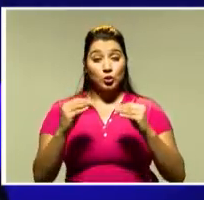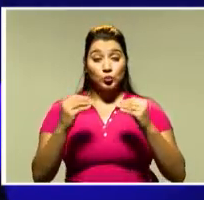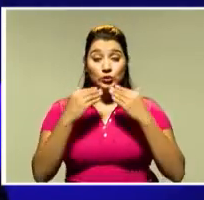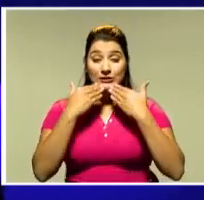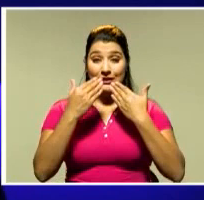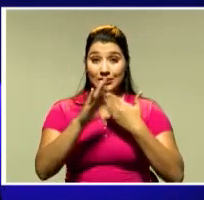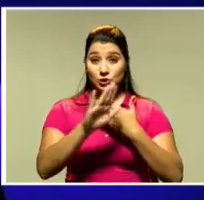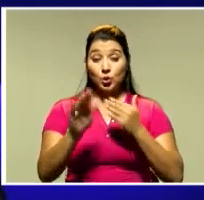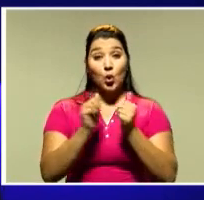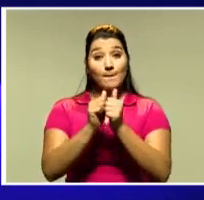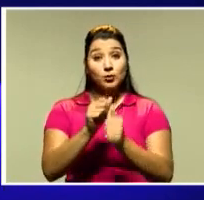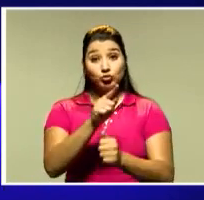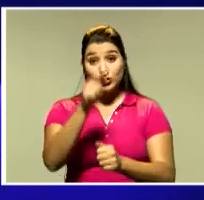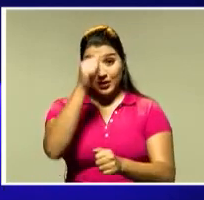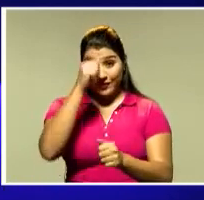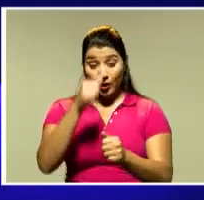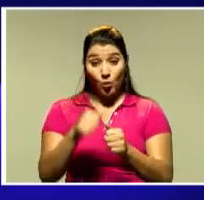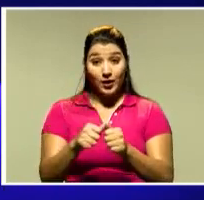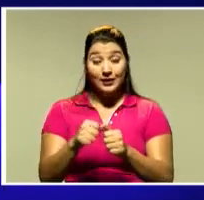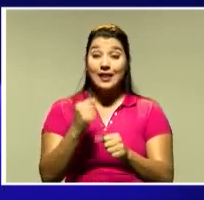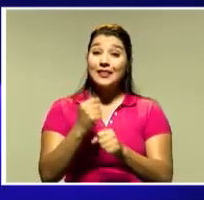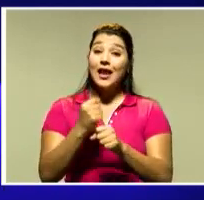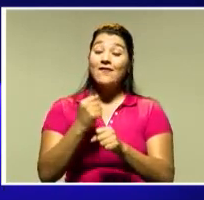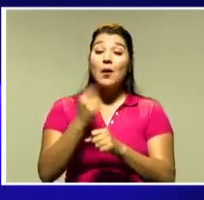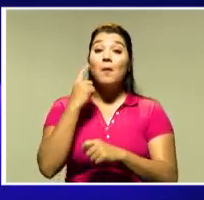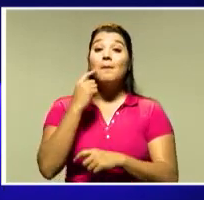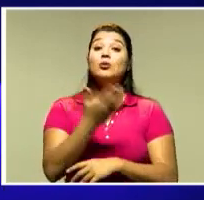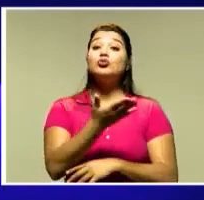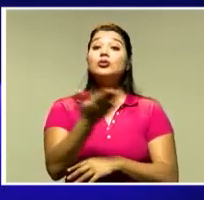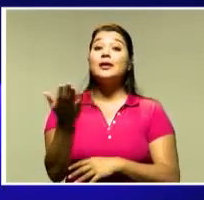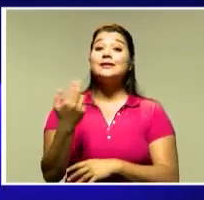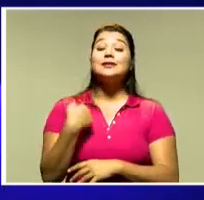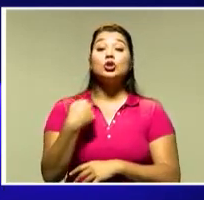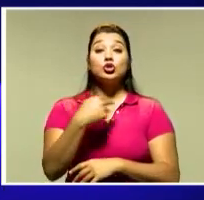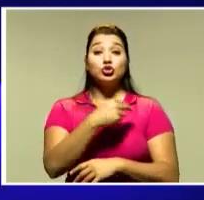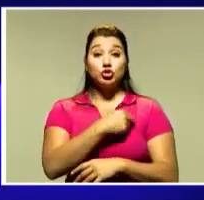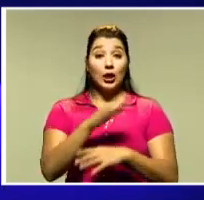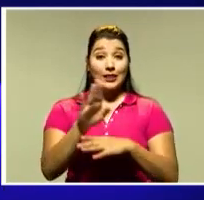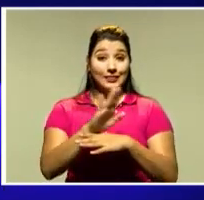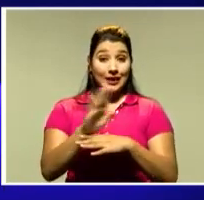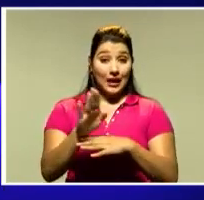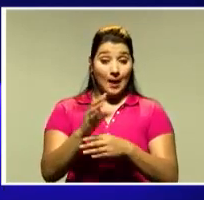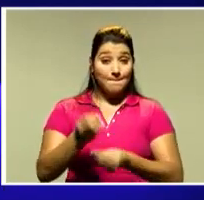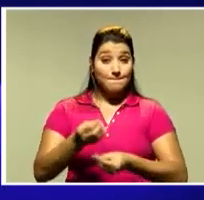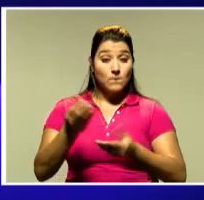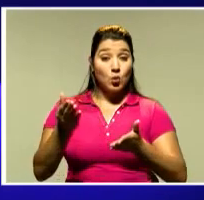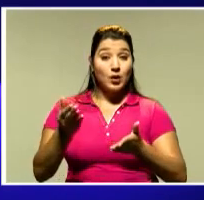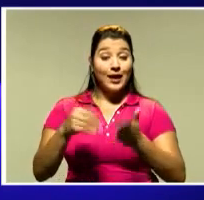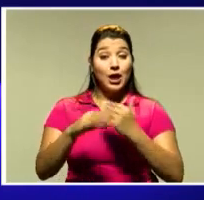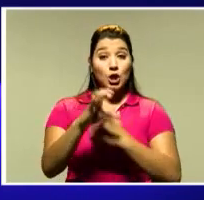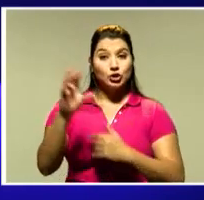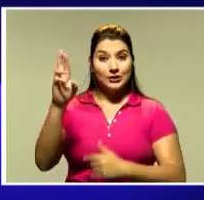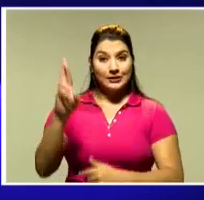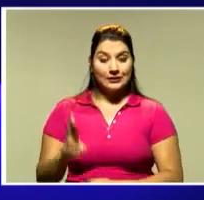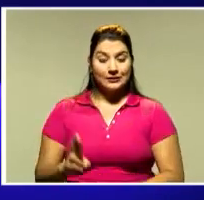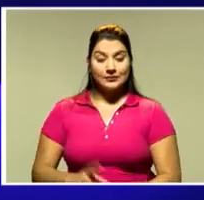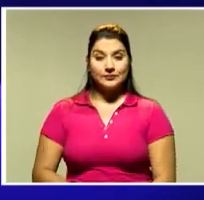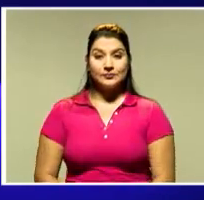su compañía. Y recuerden, trabajamos para usted. Somos la televisión pública de Costa